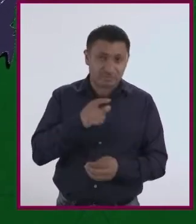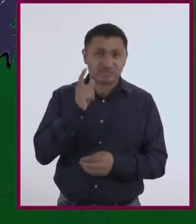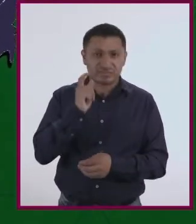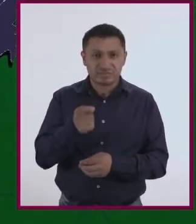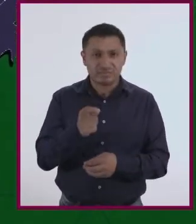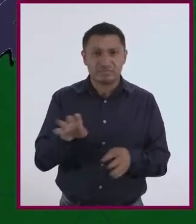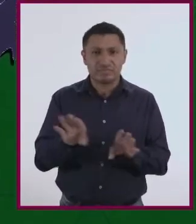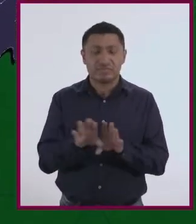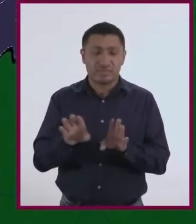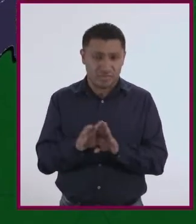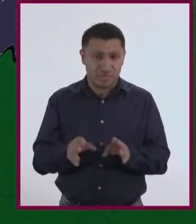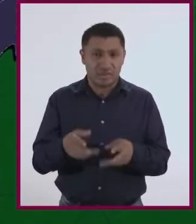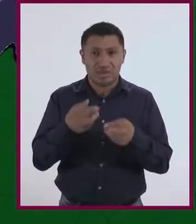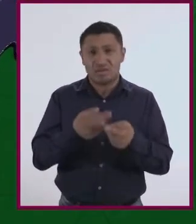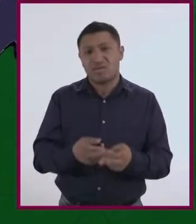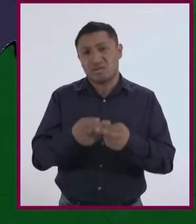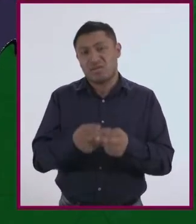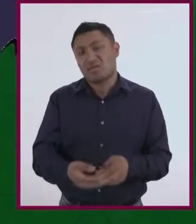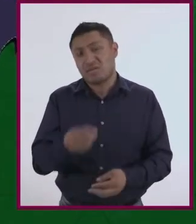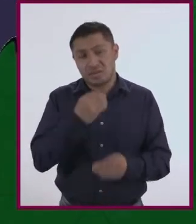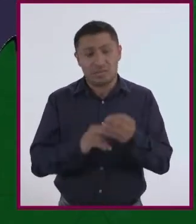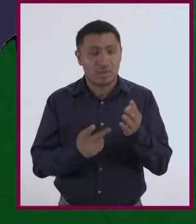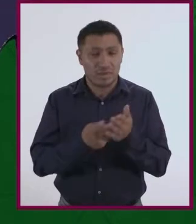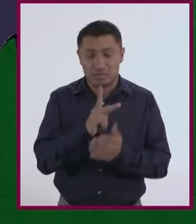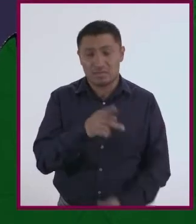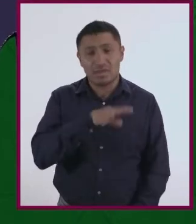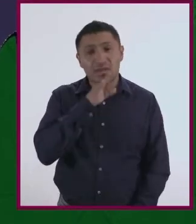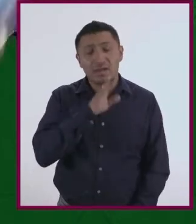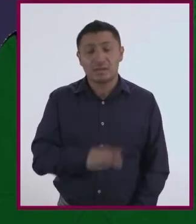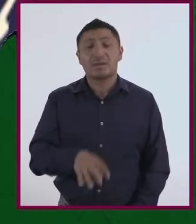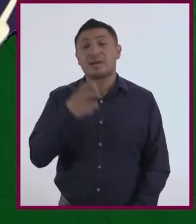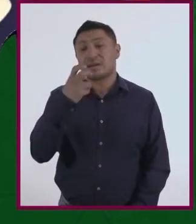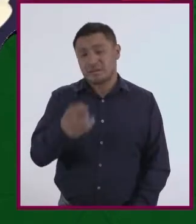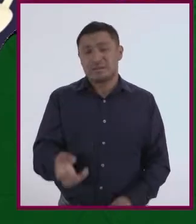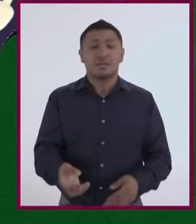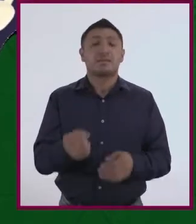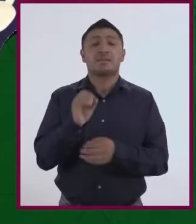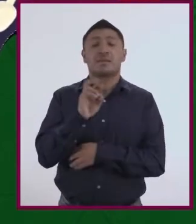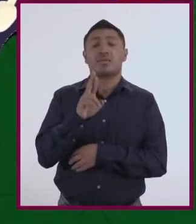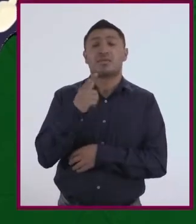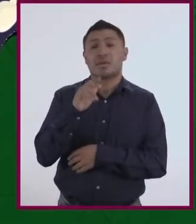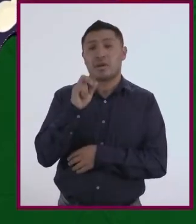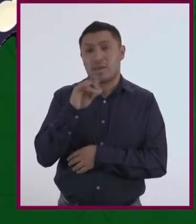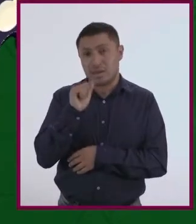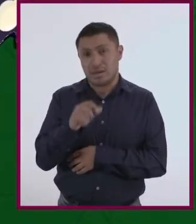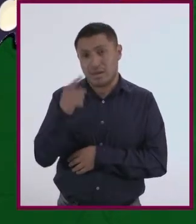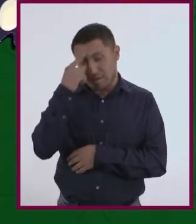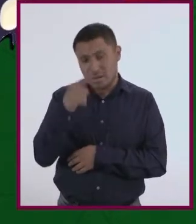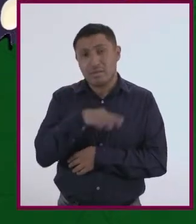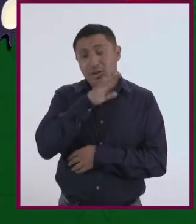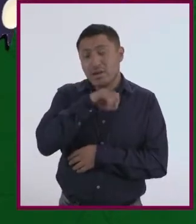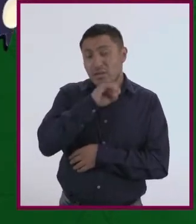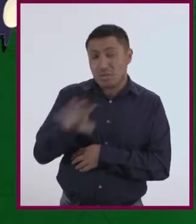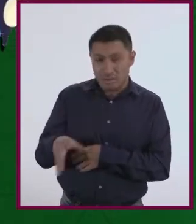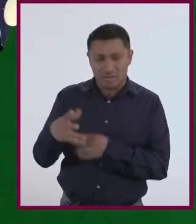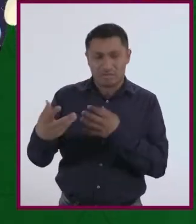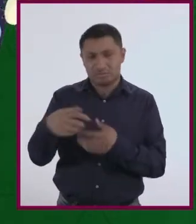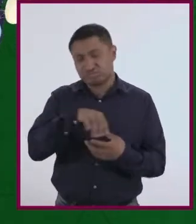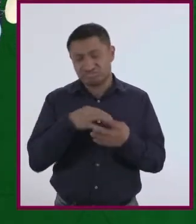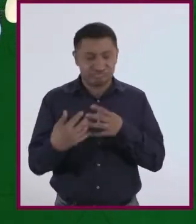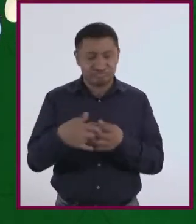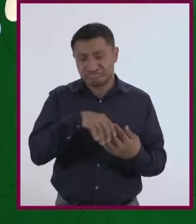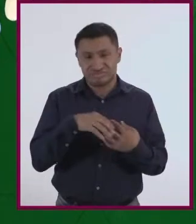decir, restos de comida y plantas. Esta materia orgánica suele irse al basurero, donde se mezcla con